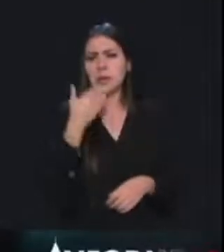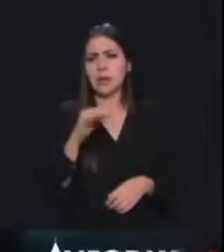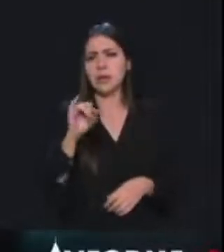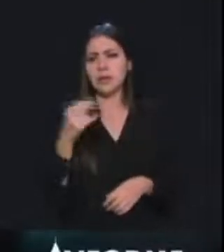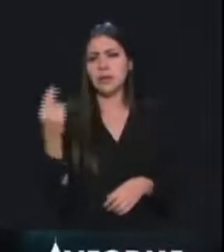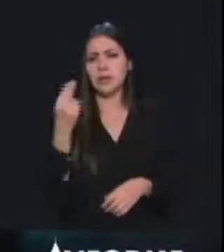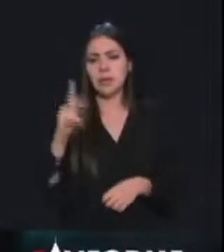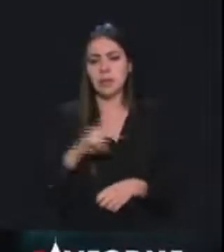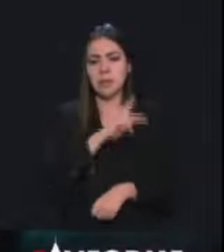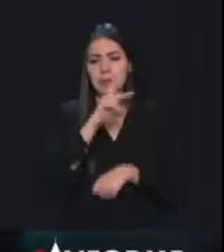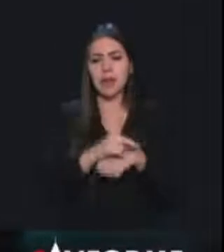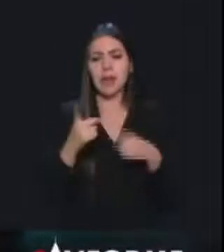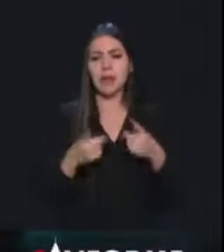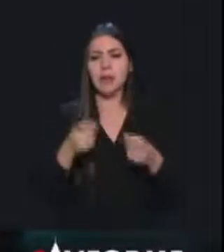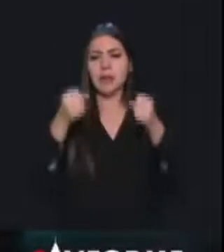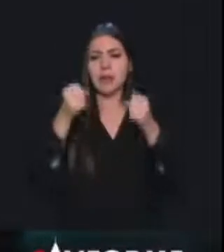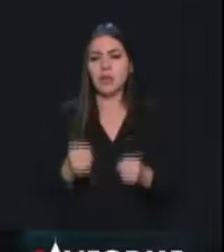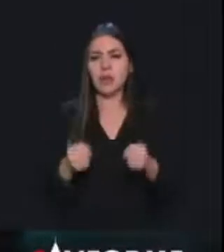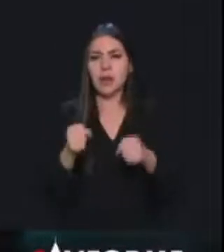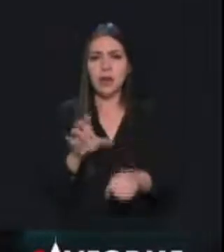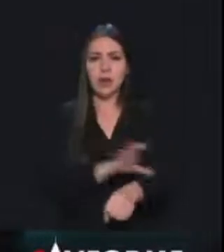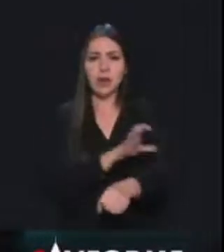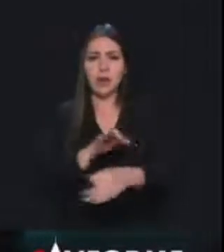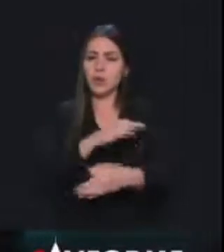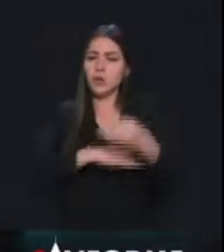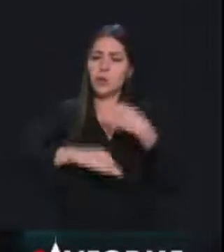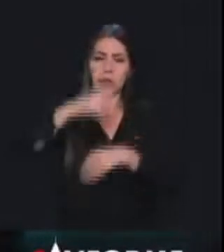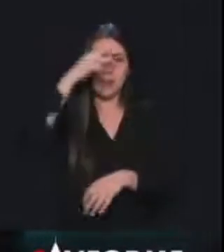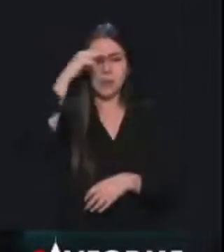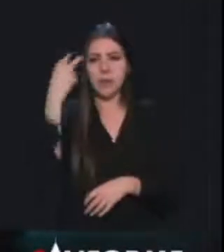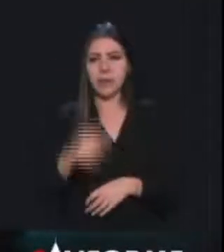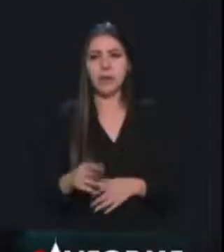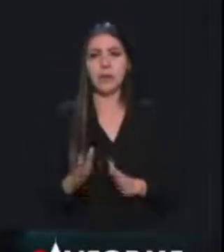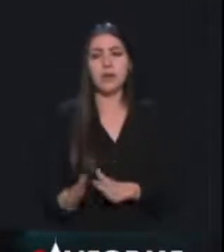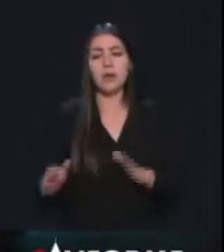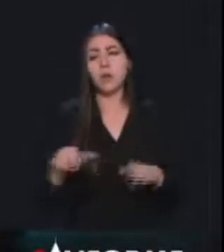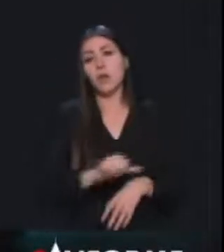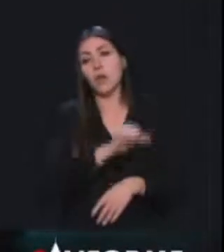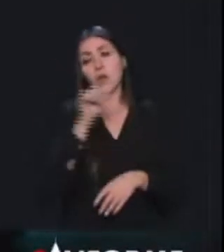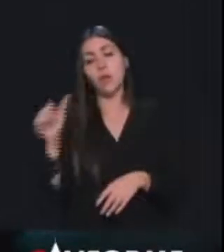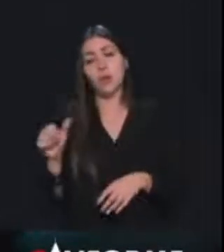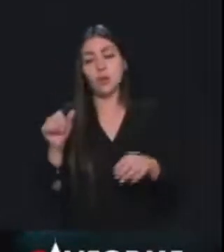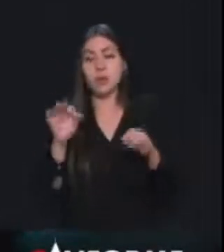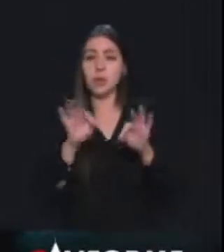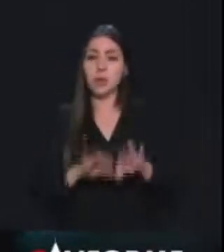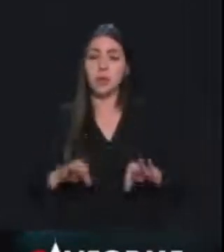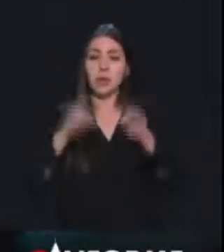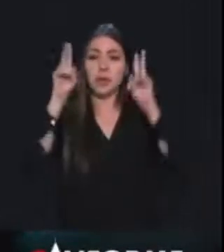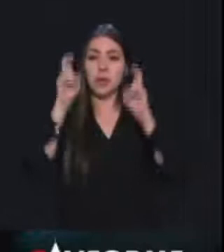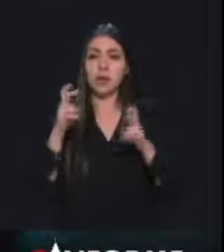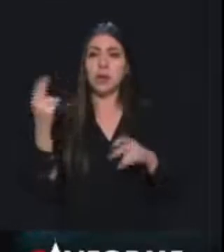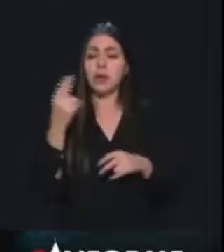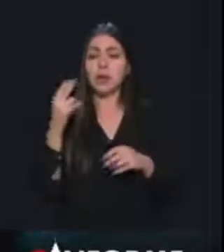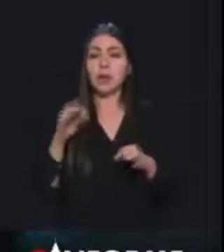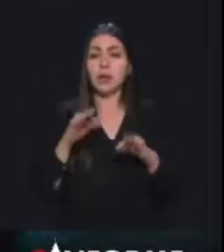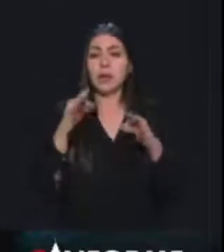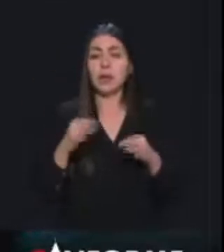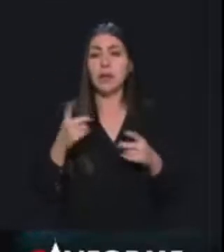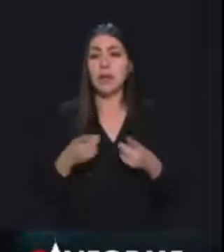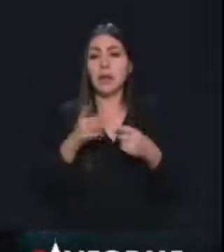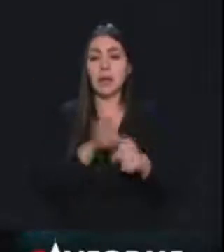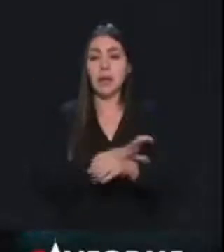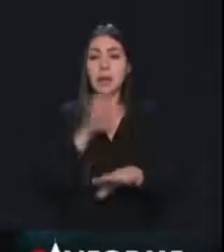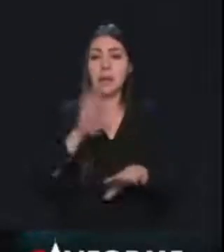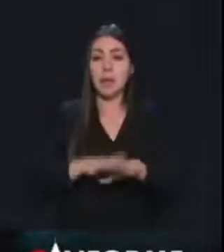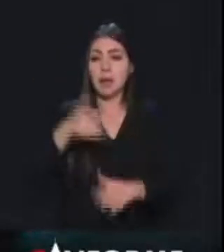es garantizar la energía para todos los mexicanos. El otro tema crucial es que garantizar una energía, pues la de el menor costo posible, al